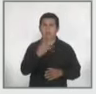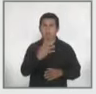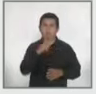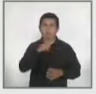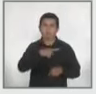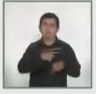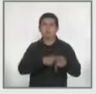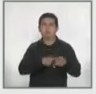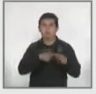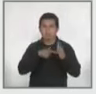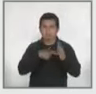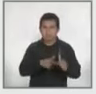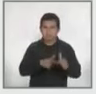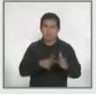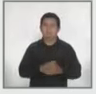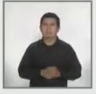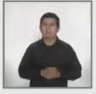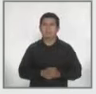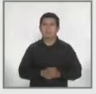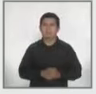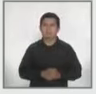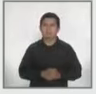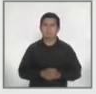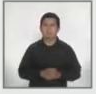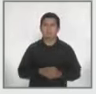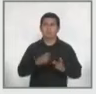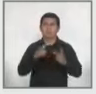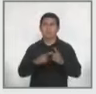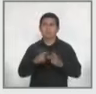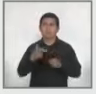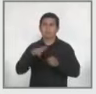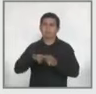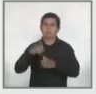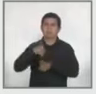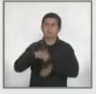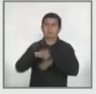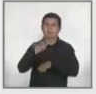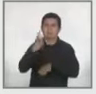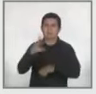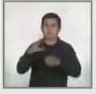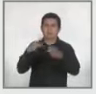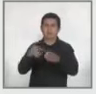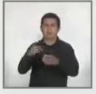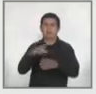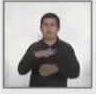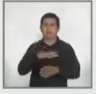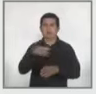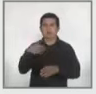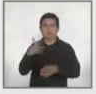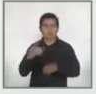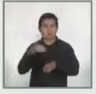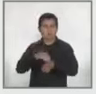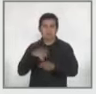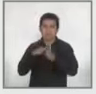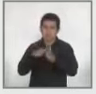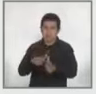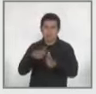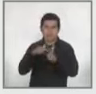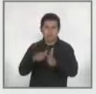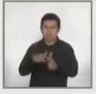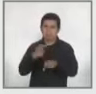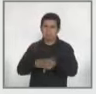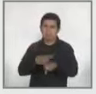394 casos activos al día de hoy. En jurisdicción sanitaria número 2, 13 casos activos al día de